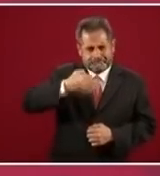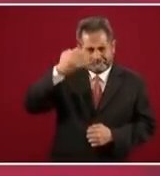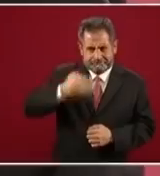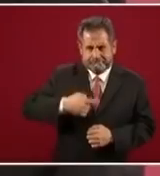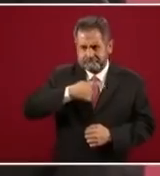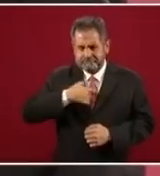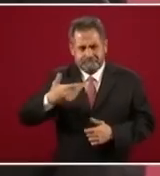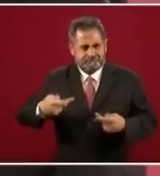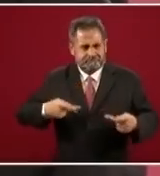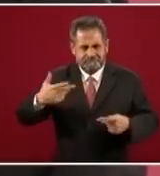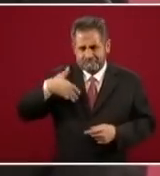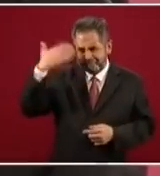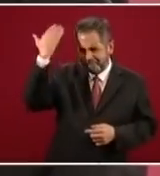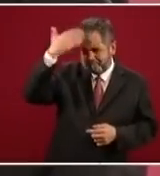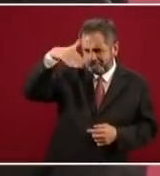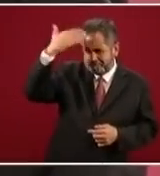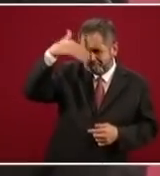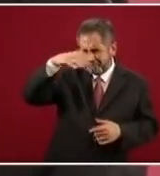preparada,